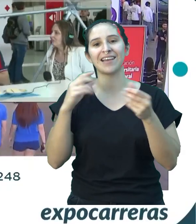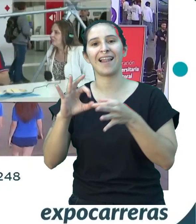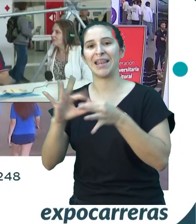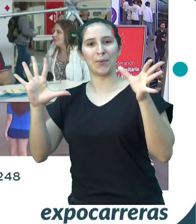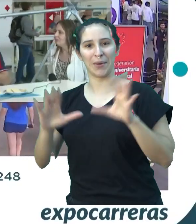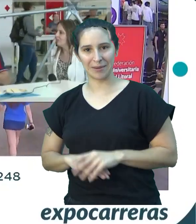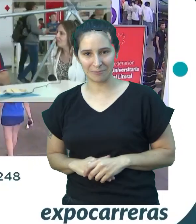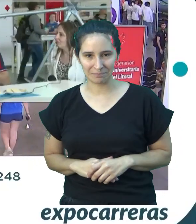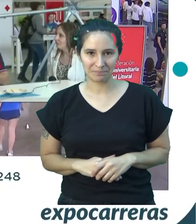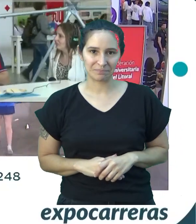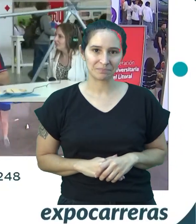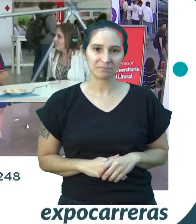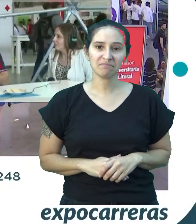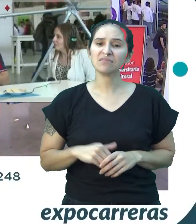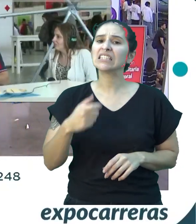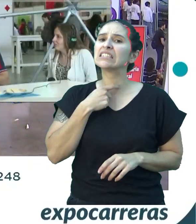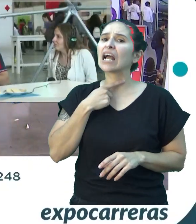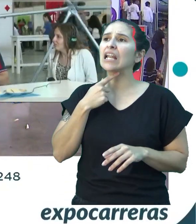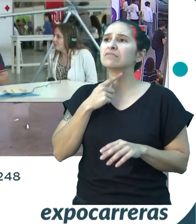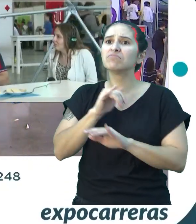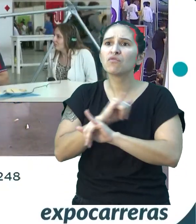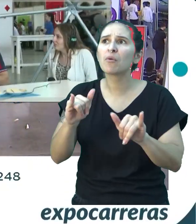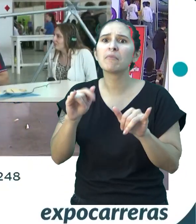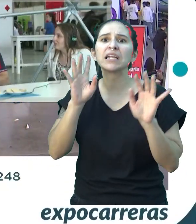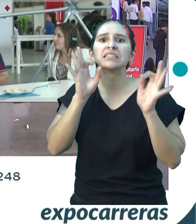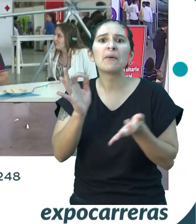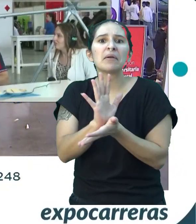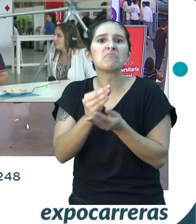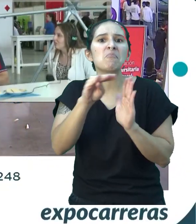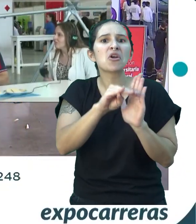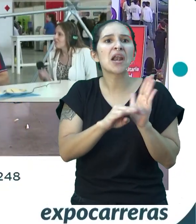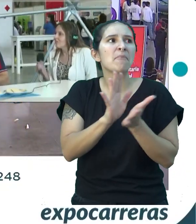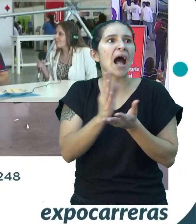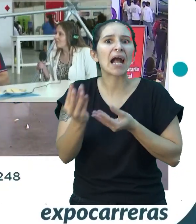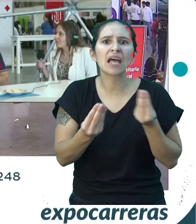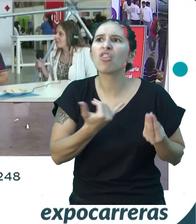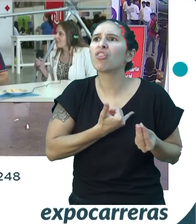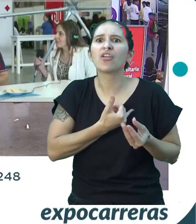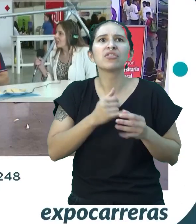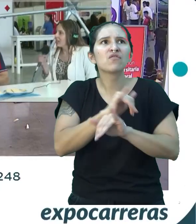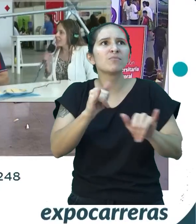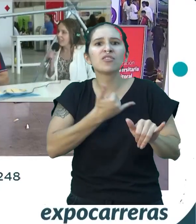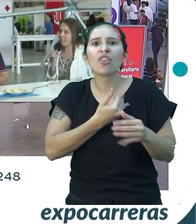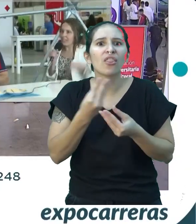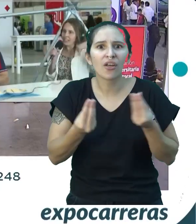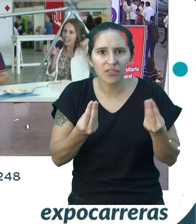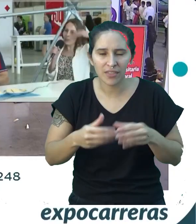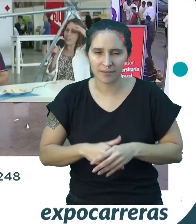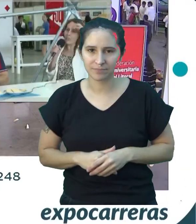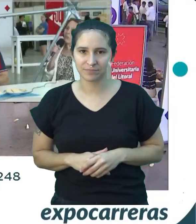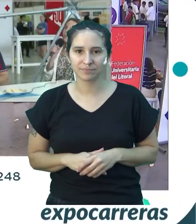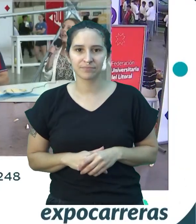quieran informarse, ver de qué se trata el programa, dónde lo pueden hacer, dónde está toda la información disponible. Sí, en realidad